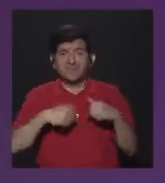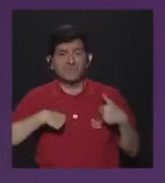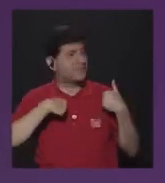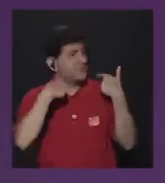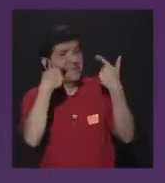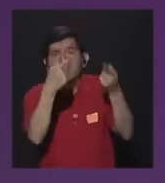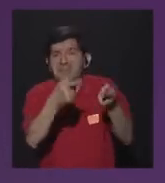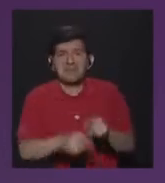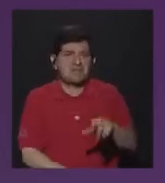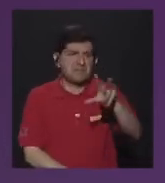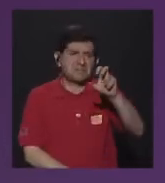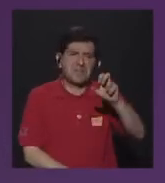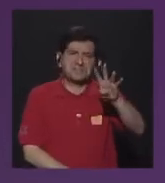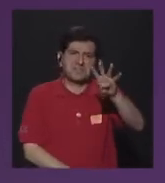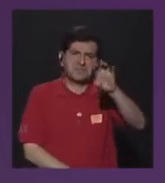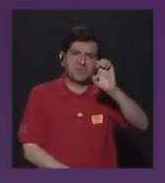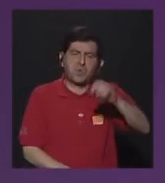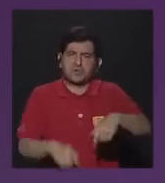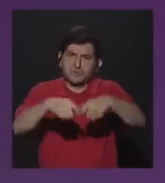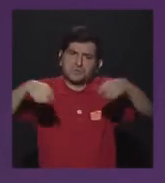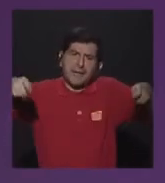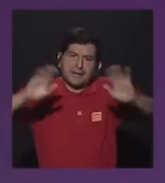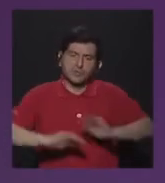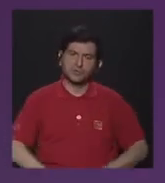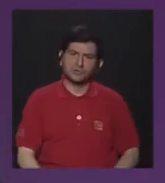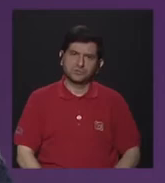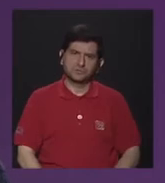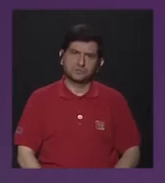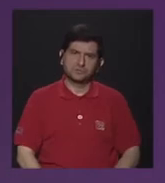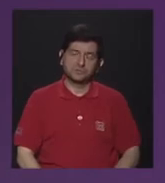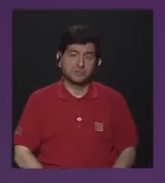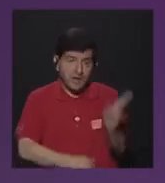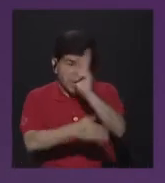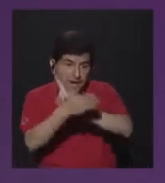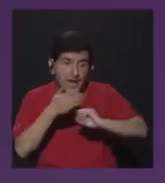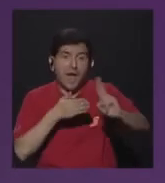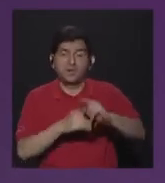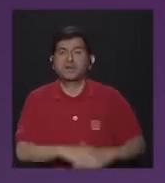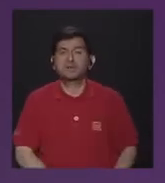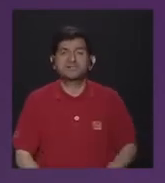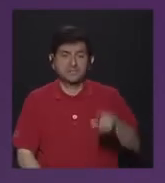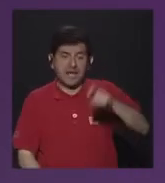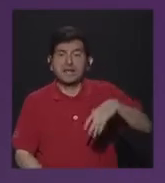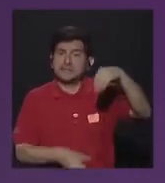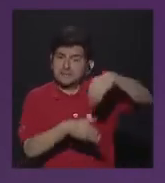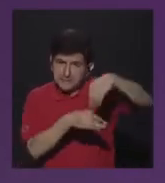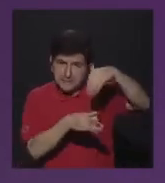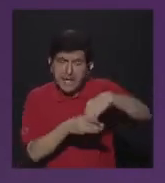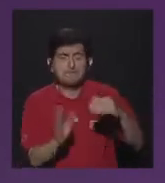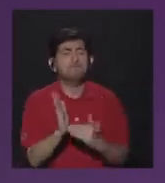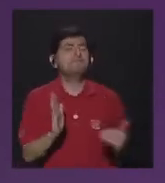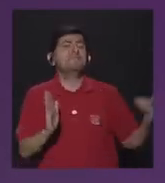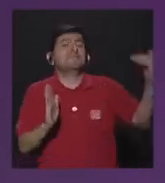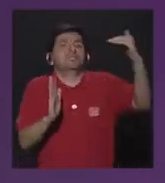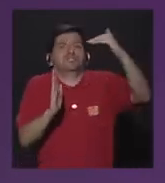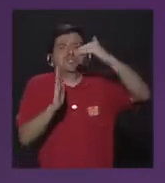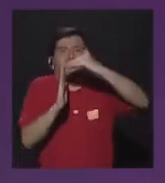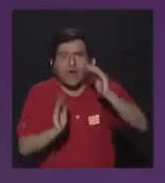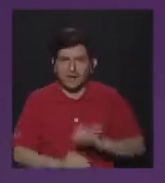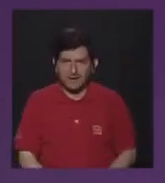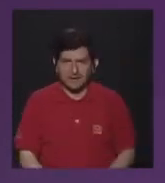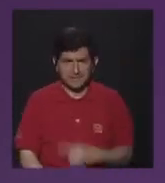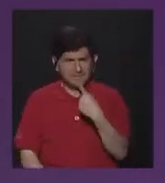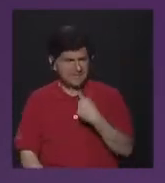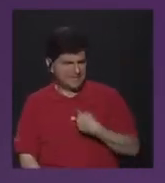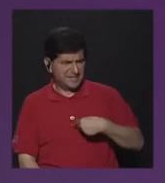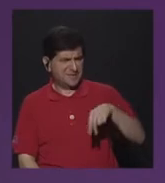quiere desplazarse 300 400 metros he hecho la universidad ha tenido que ser una una inversión millonaria me han dicho